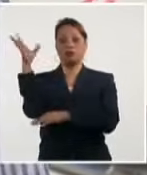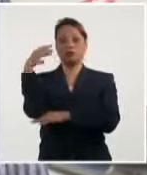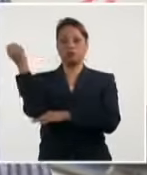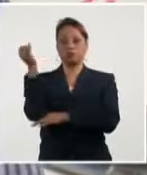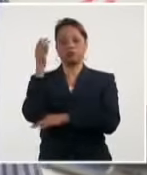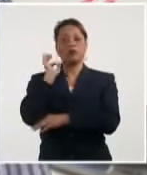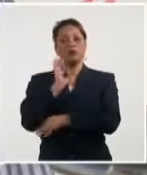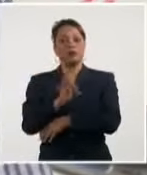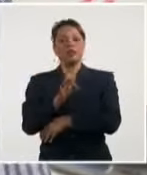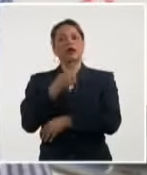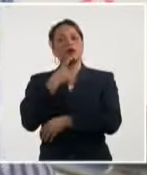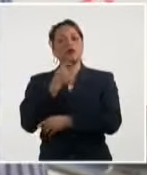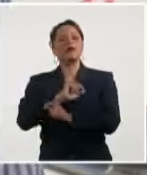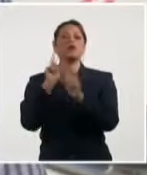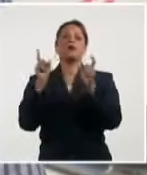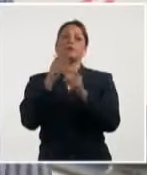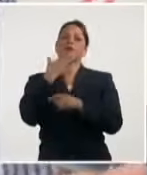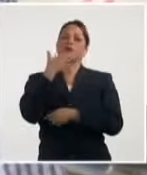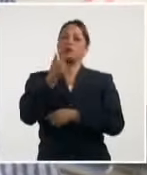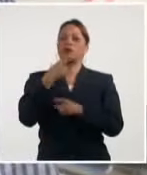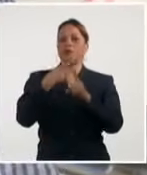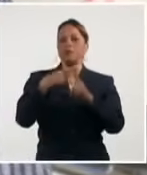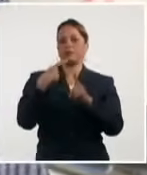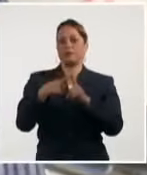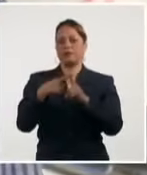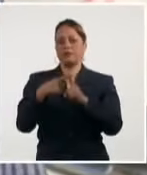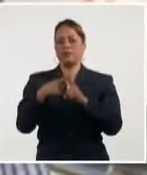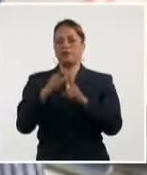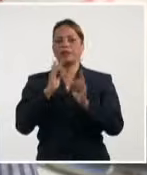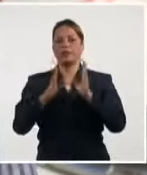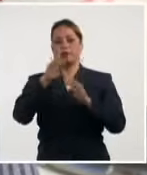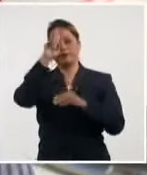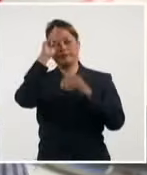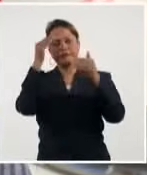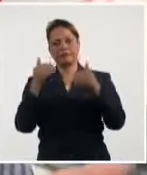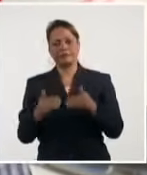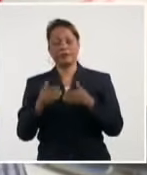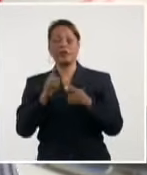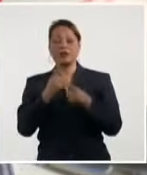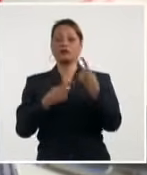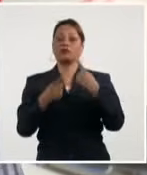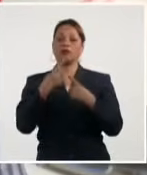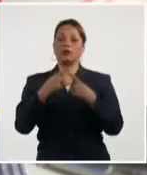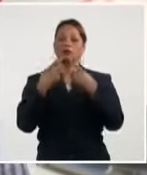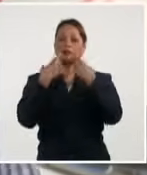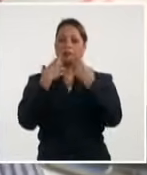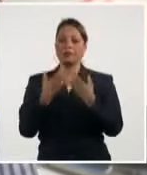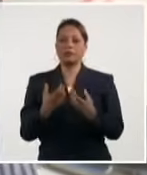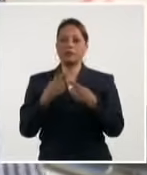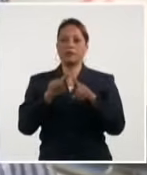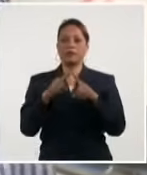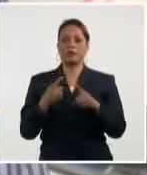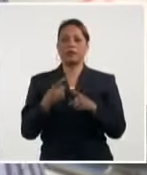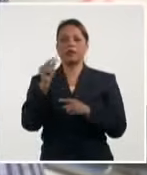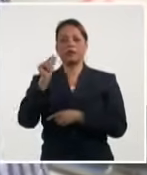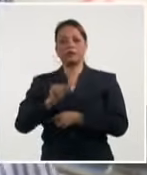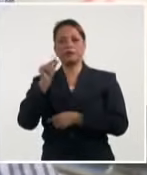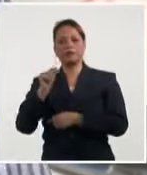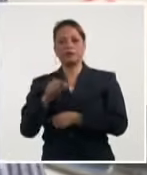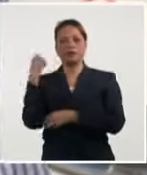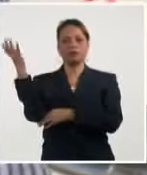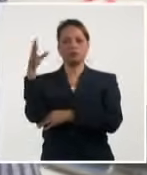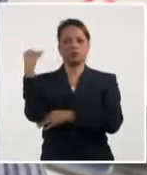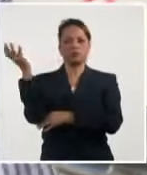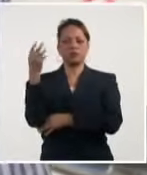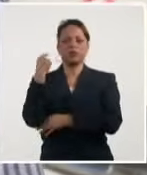a obtener un impacto positivo, que para lo cual es imprescindible que tanto los tripulantes de estas ambulancias como